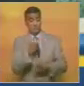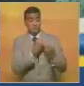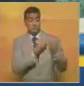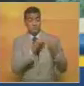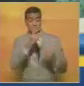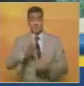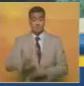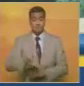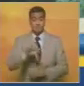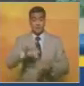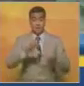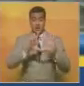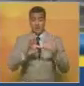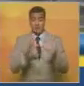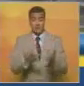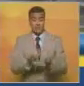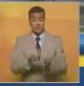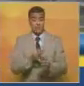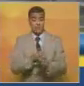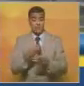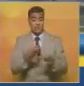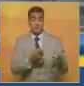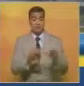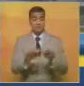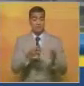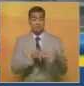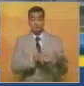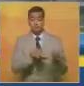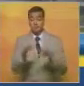los venezolanos, sino al mundo entero, pues el río Guarapiche